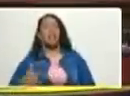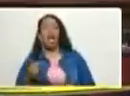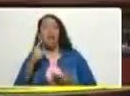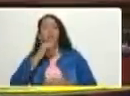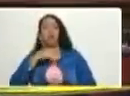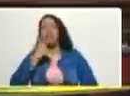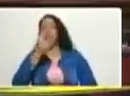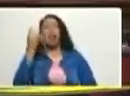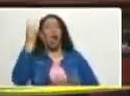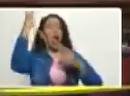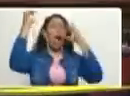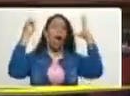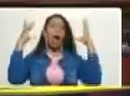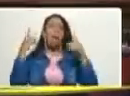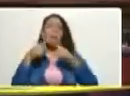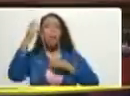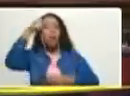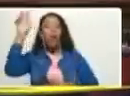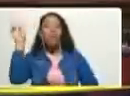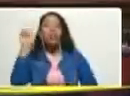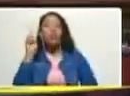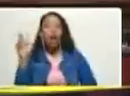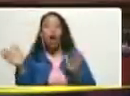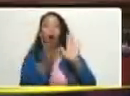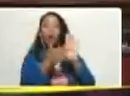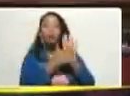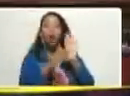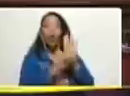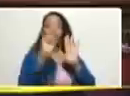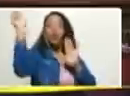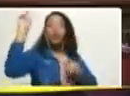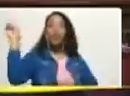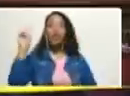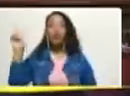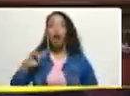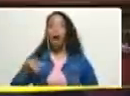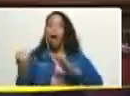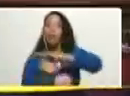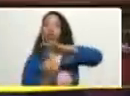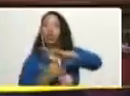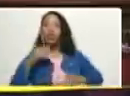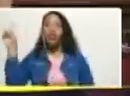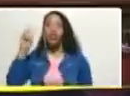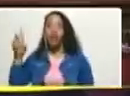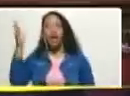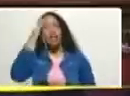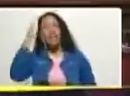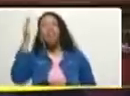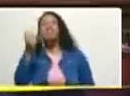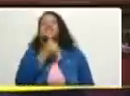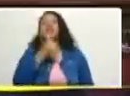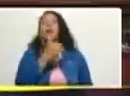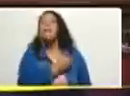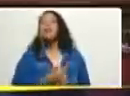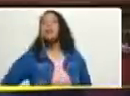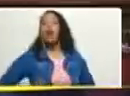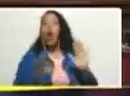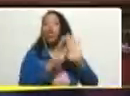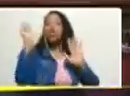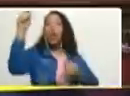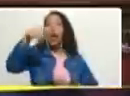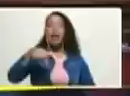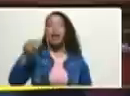decir lo que sea, pero el pueblo de Venezuela, la constitución de Venezuela, las instituciones de Venezuela, saben quién es el presidente constitucional de este